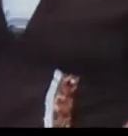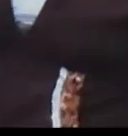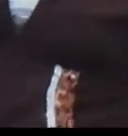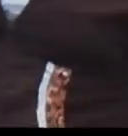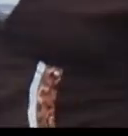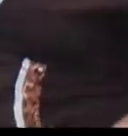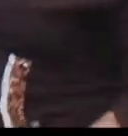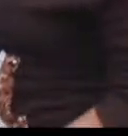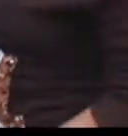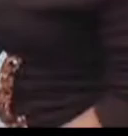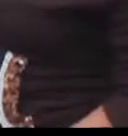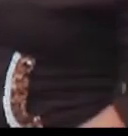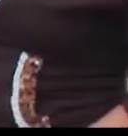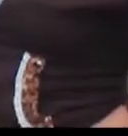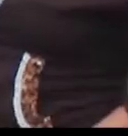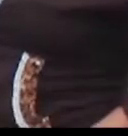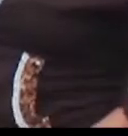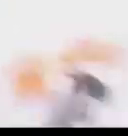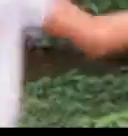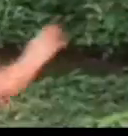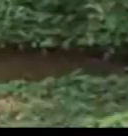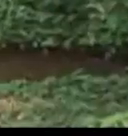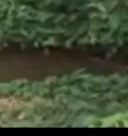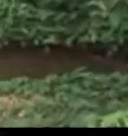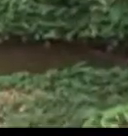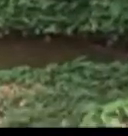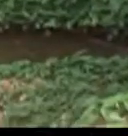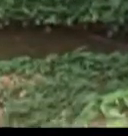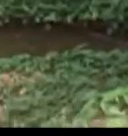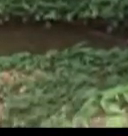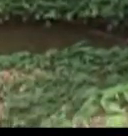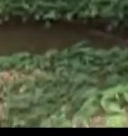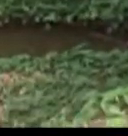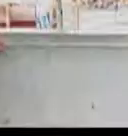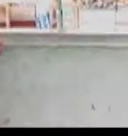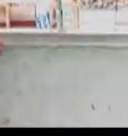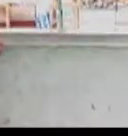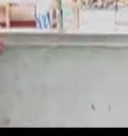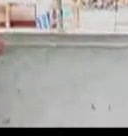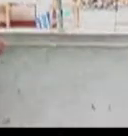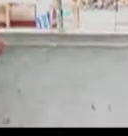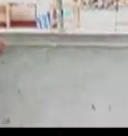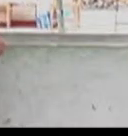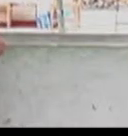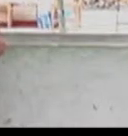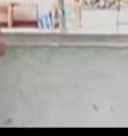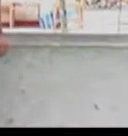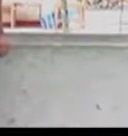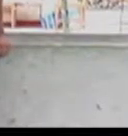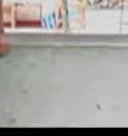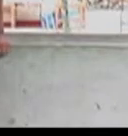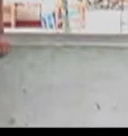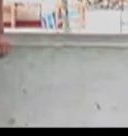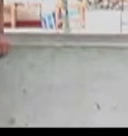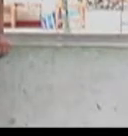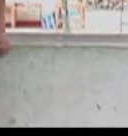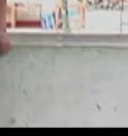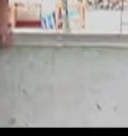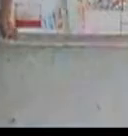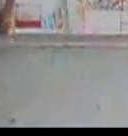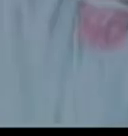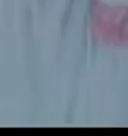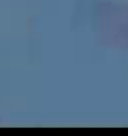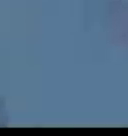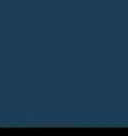La Secretaría de Educación Pública sigue apoyando la educación indígena, obteniendo grandes resultados. No te pierdas nuestro